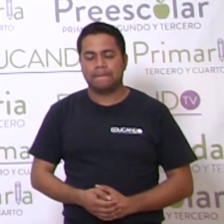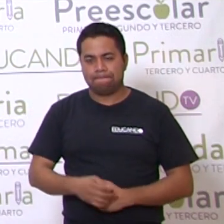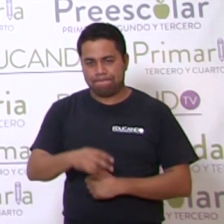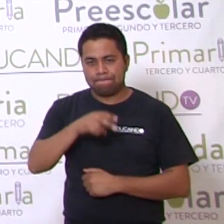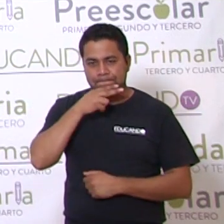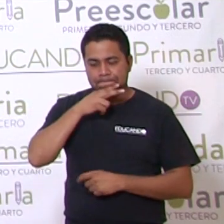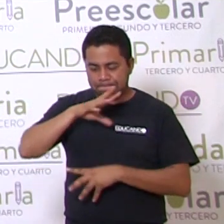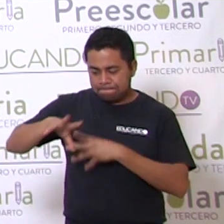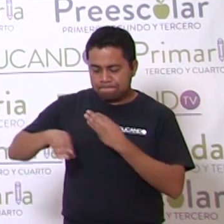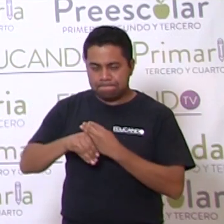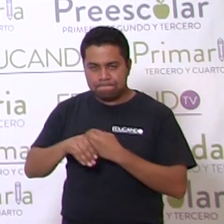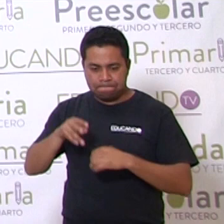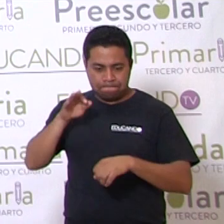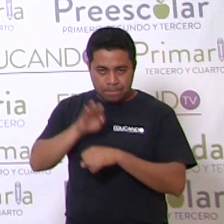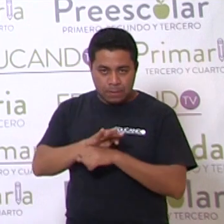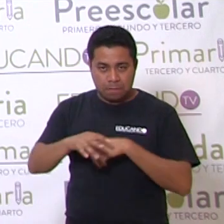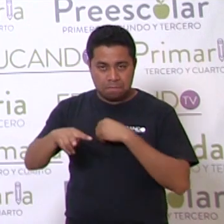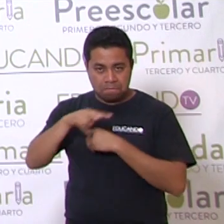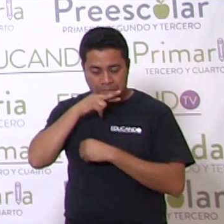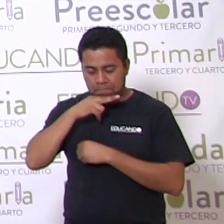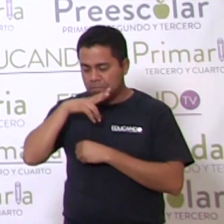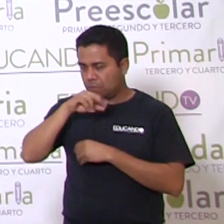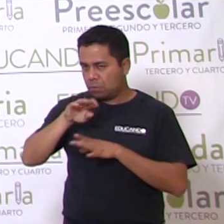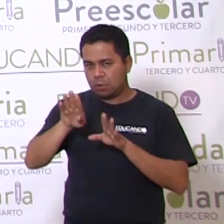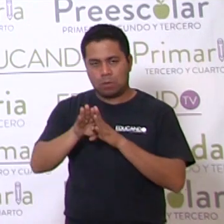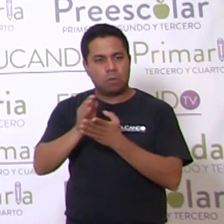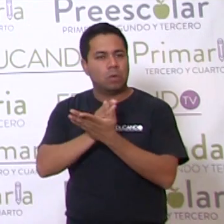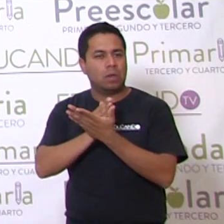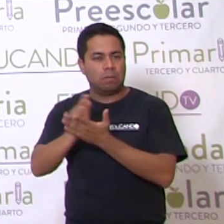verbal, bien, o del verbo,